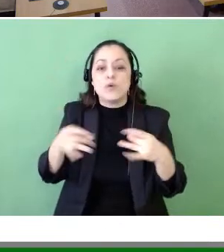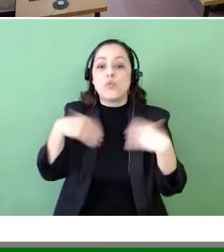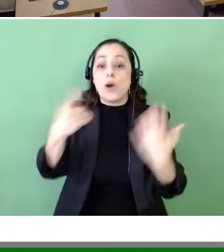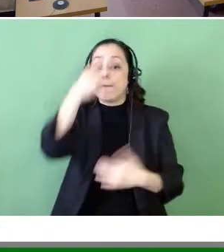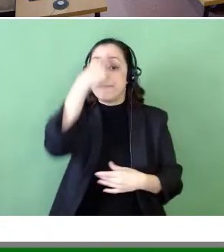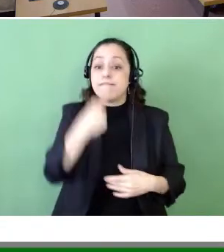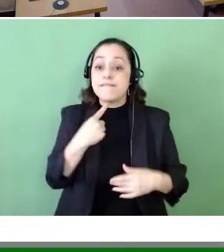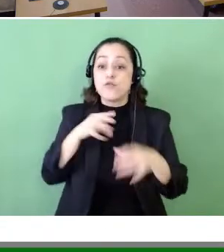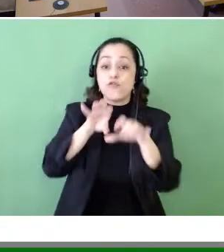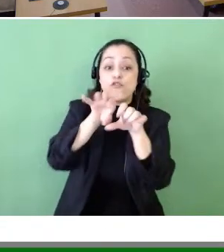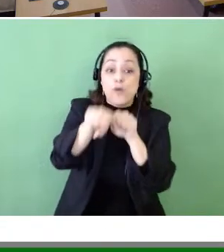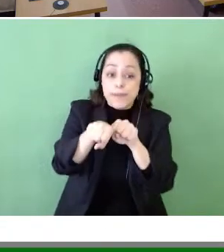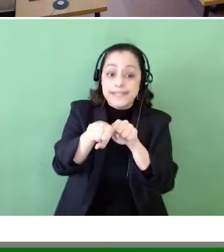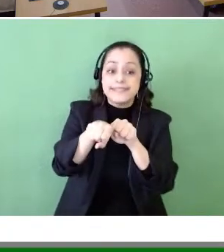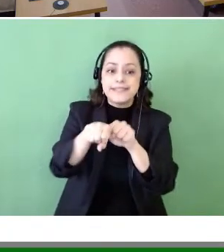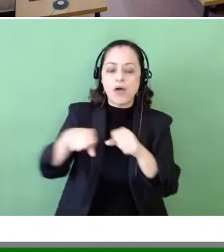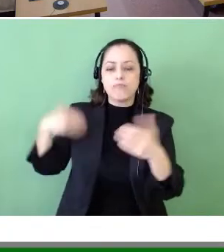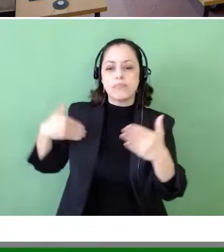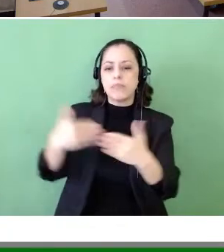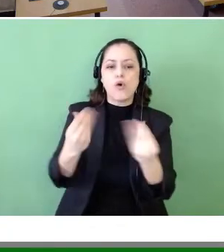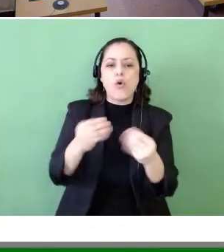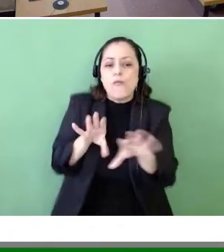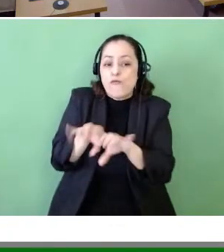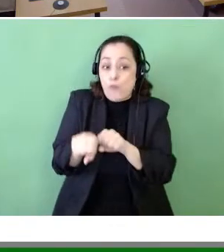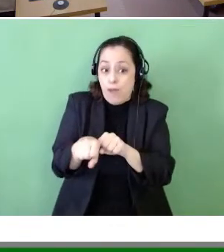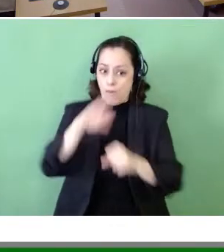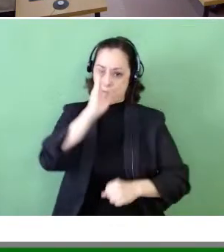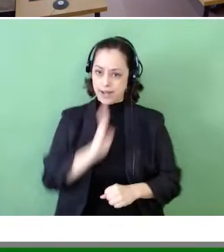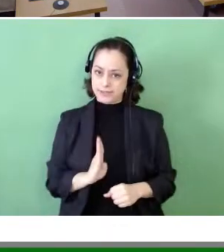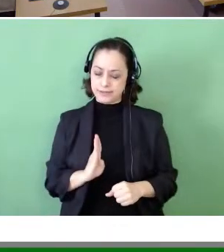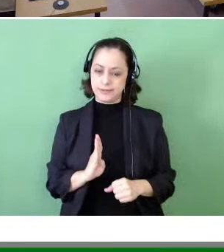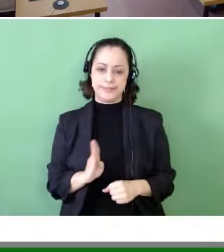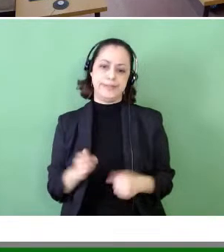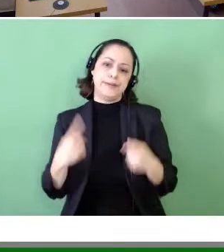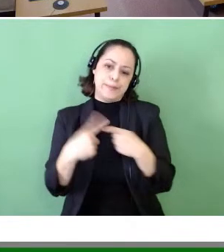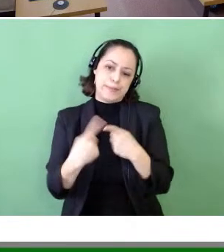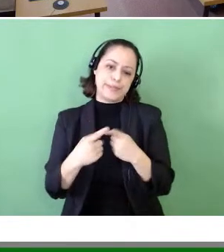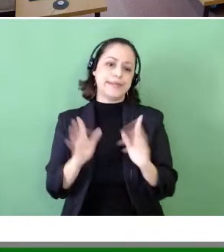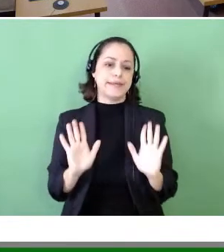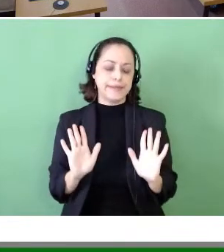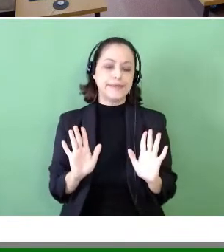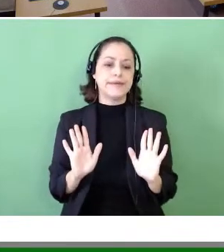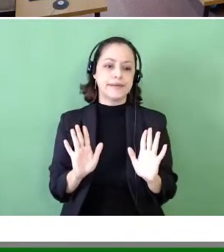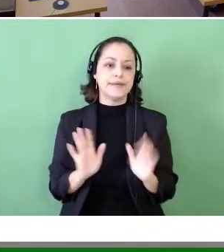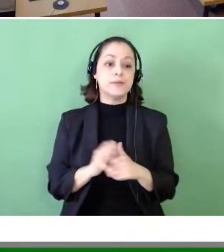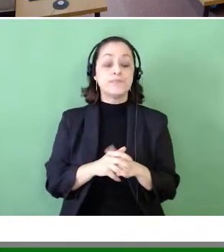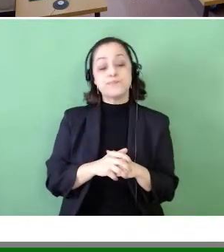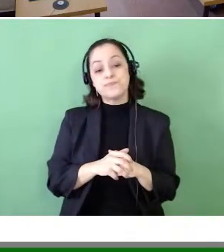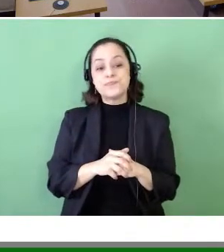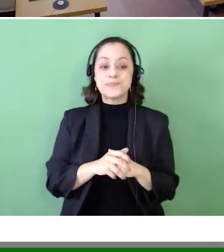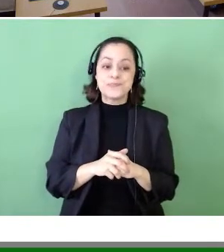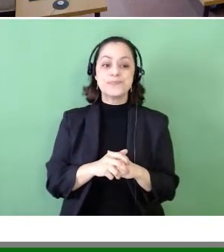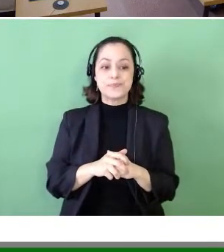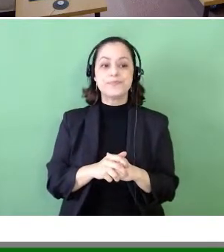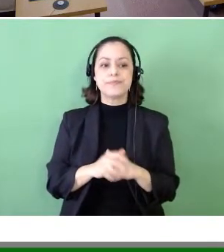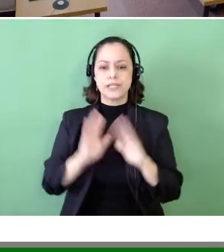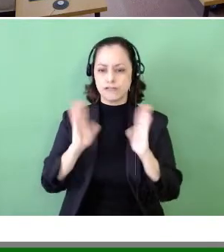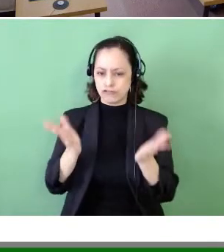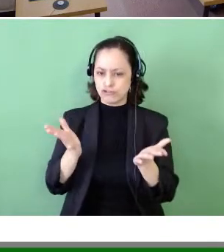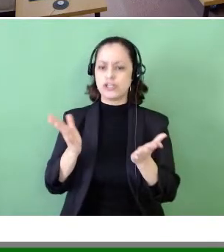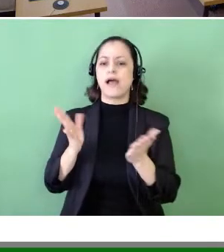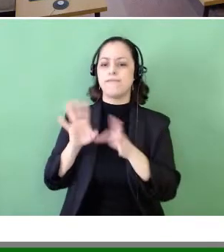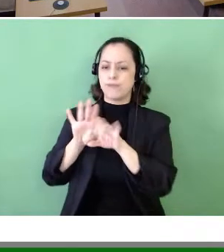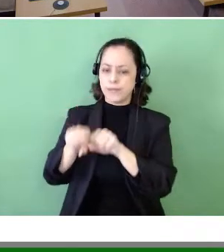estos intérpretes en Brasil, una vez que no teníamos formación en cursos de